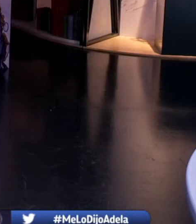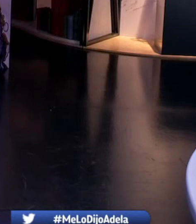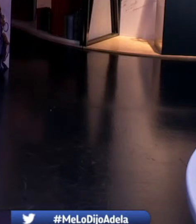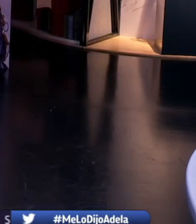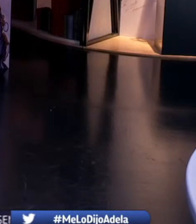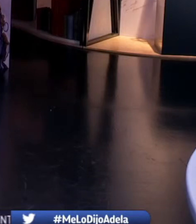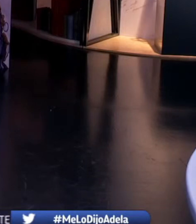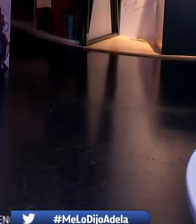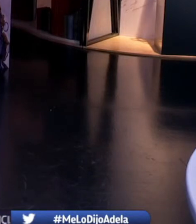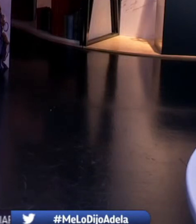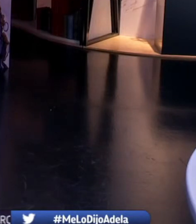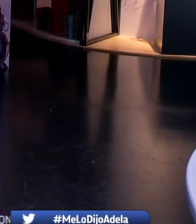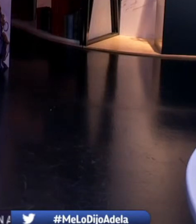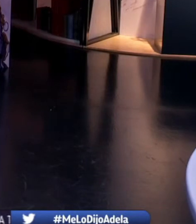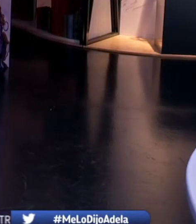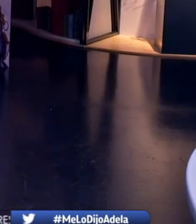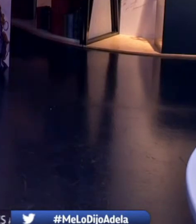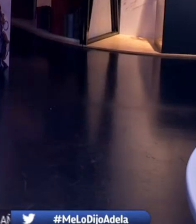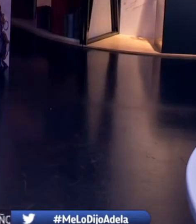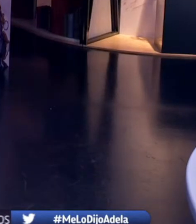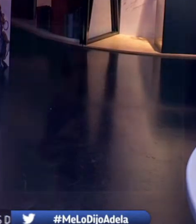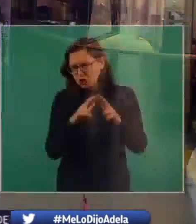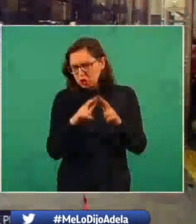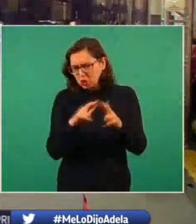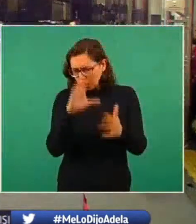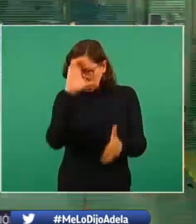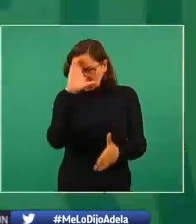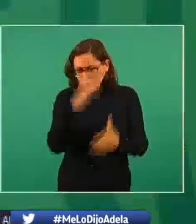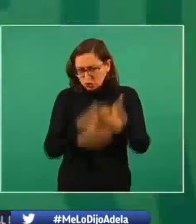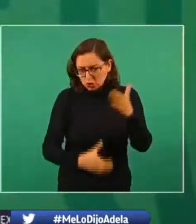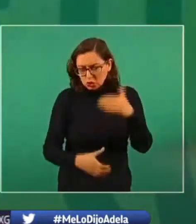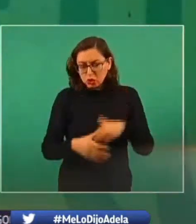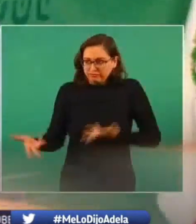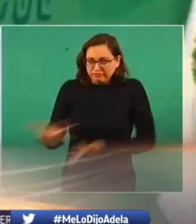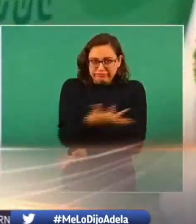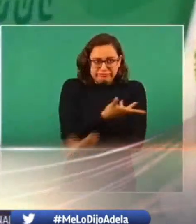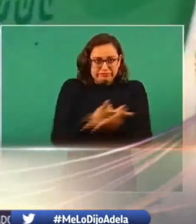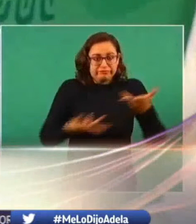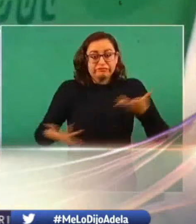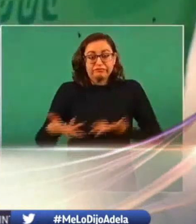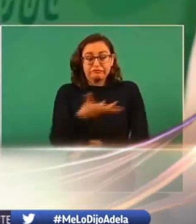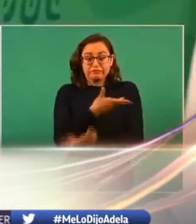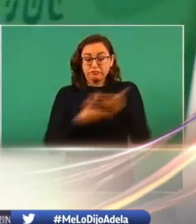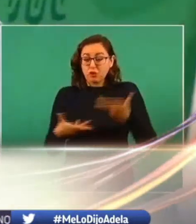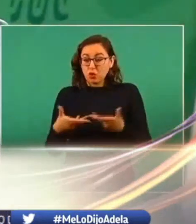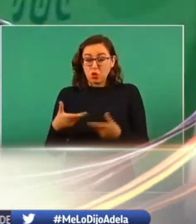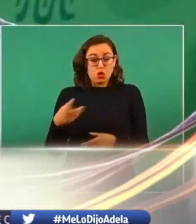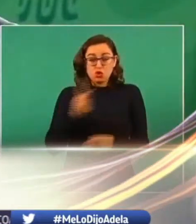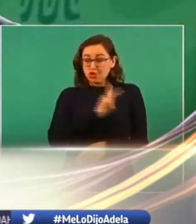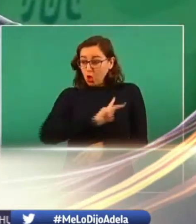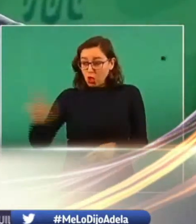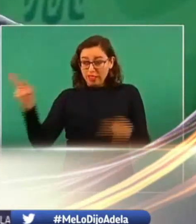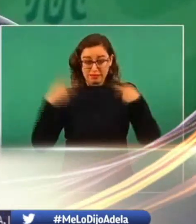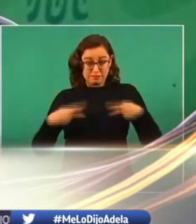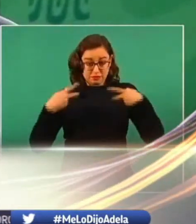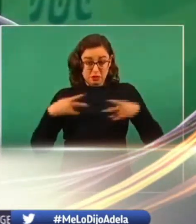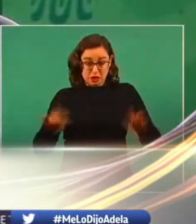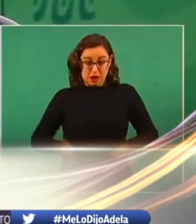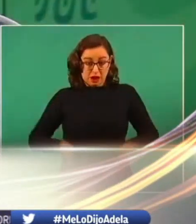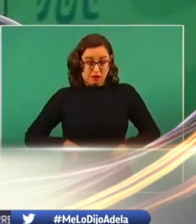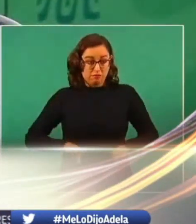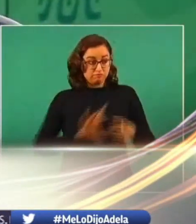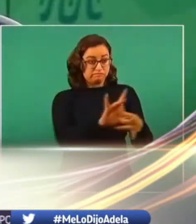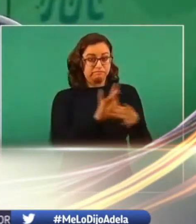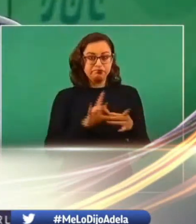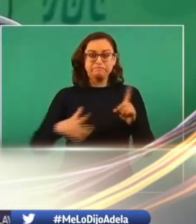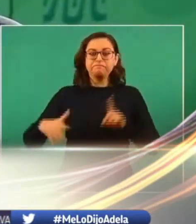declaración sobre su religión. Yo soy cristiano. Si todos fuésemos así, viviríamos en una